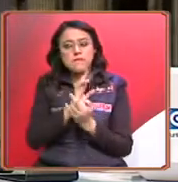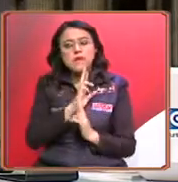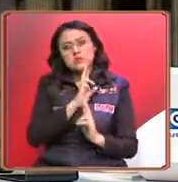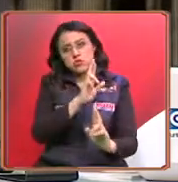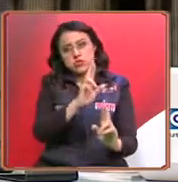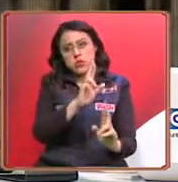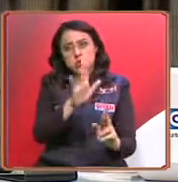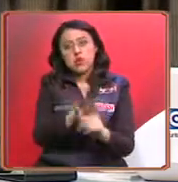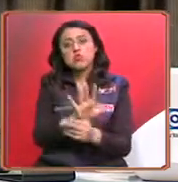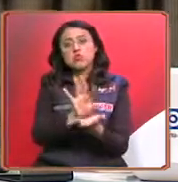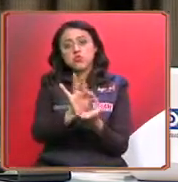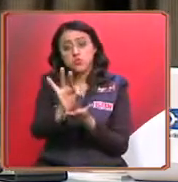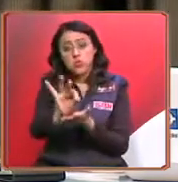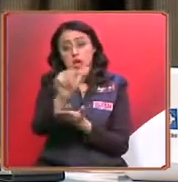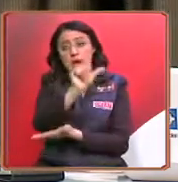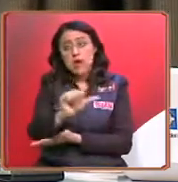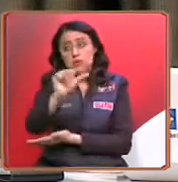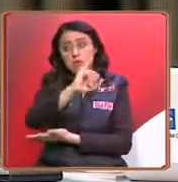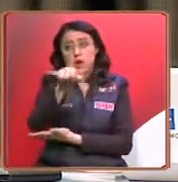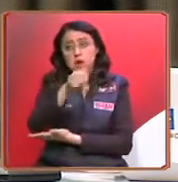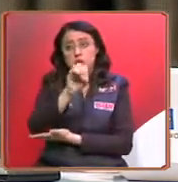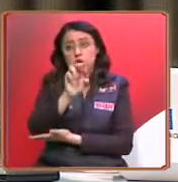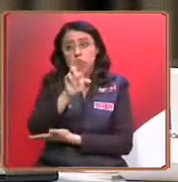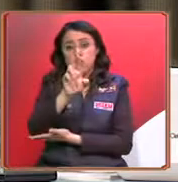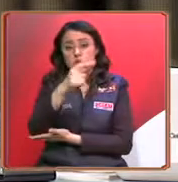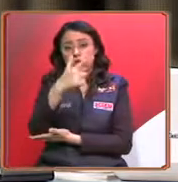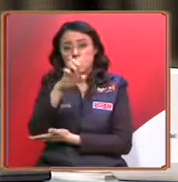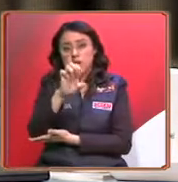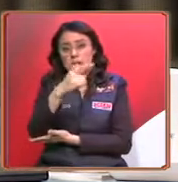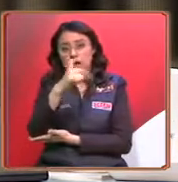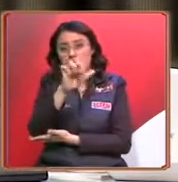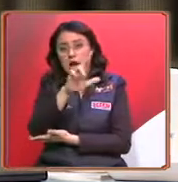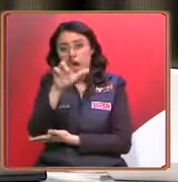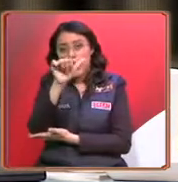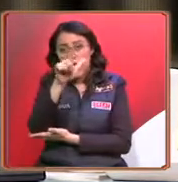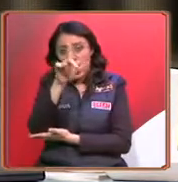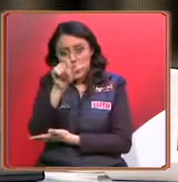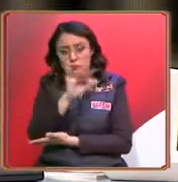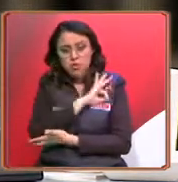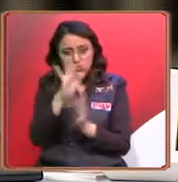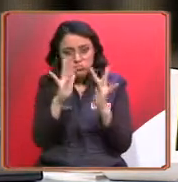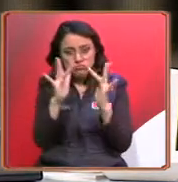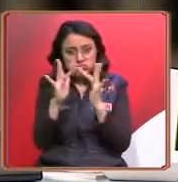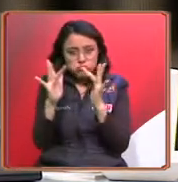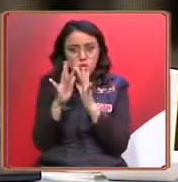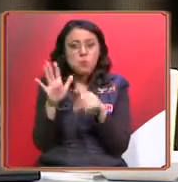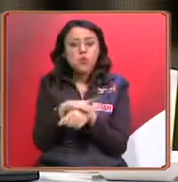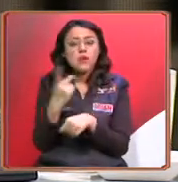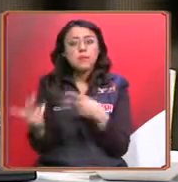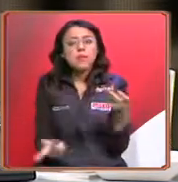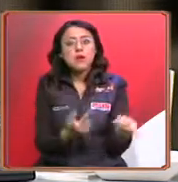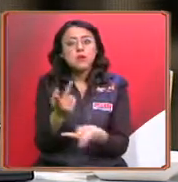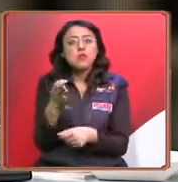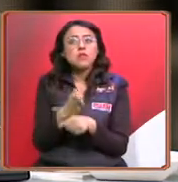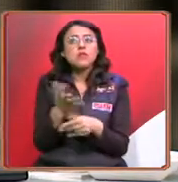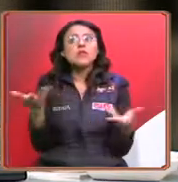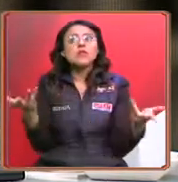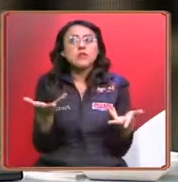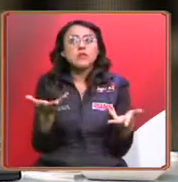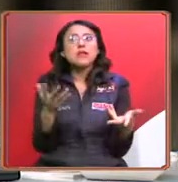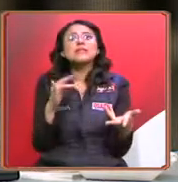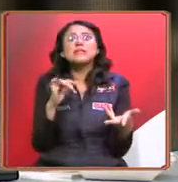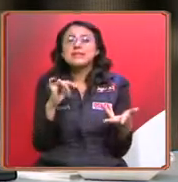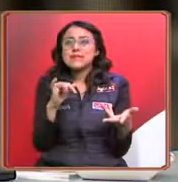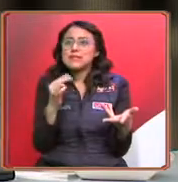hacer, lo contesto por el Twitter, @ Jorge Garralda, si te pones en contacto con nosotros, porque la pregunta que me estás haciendo ahora,